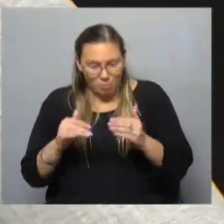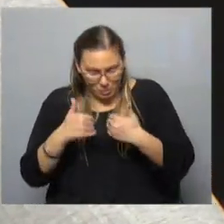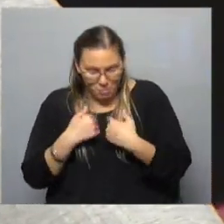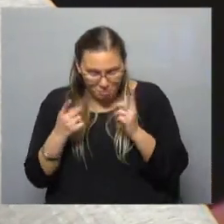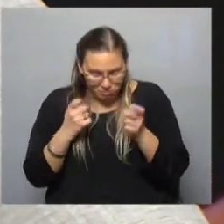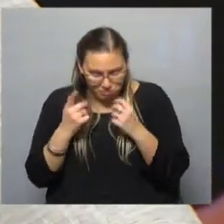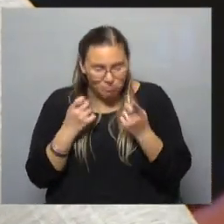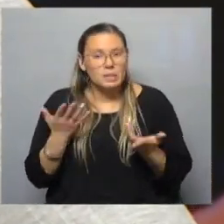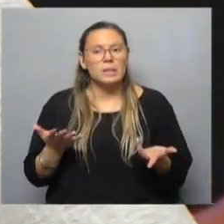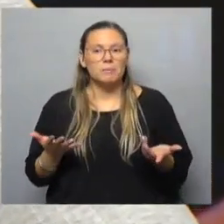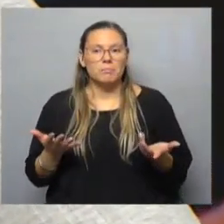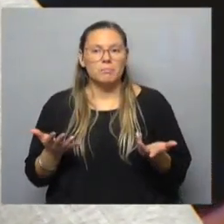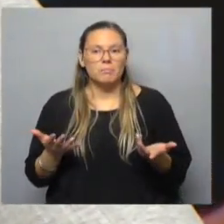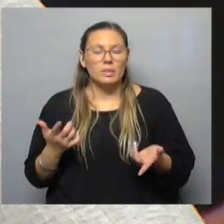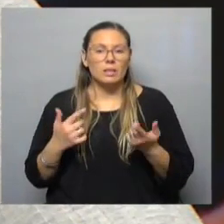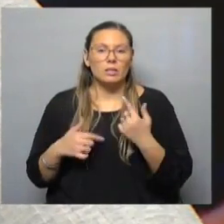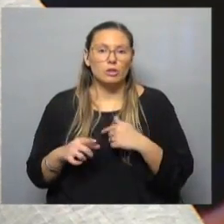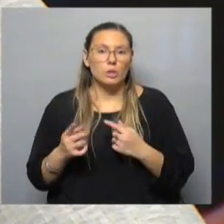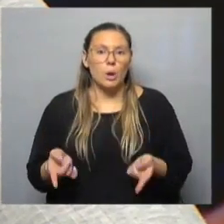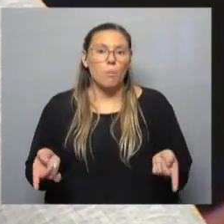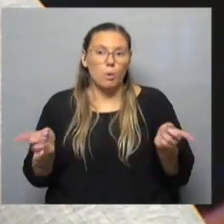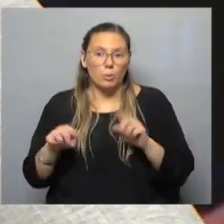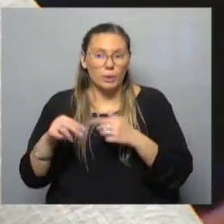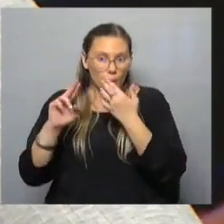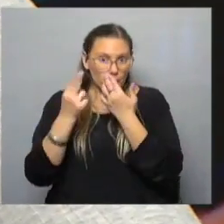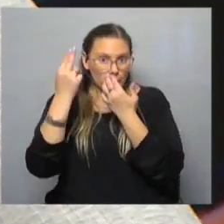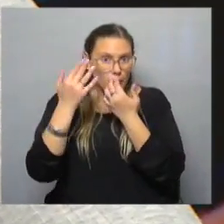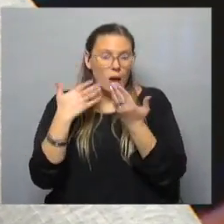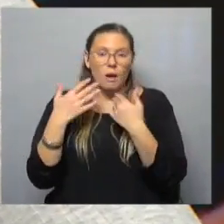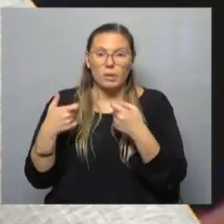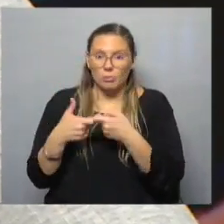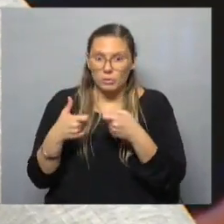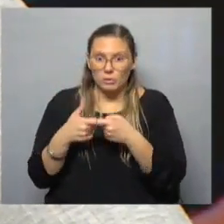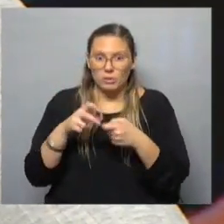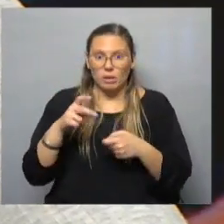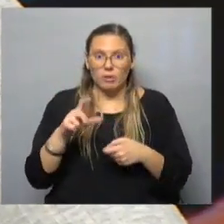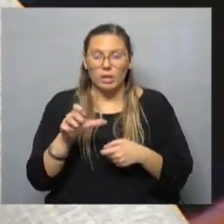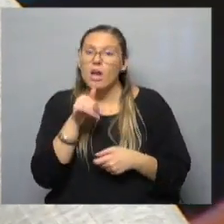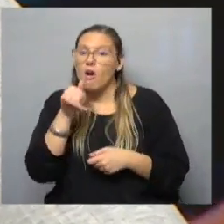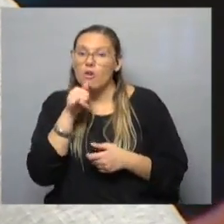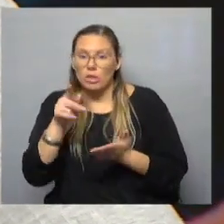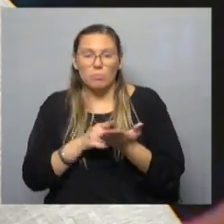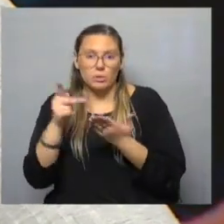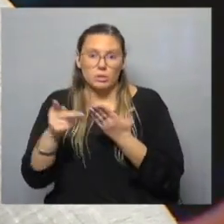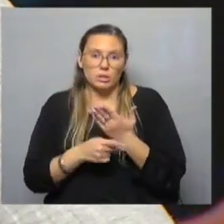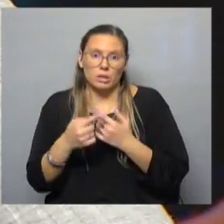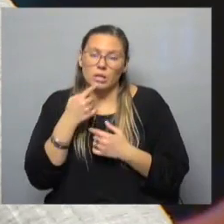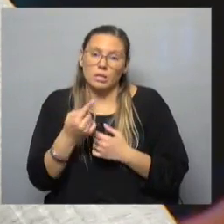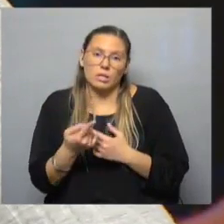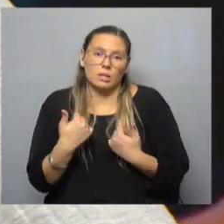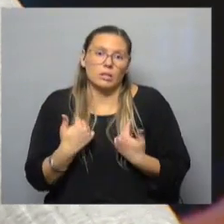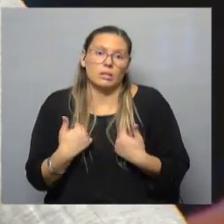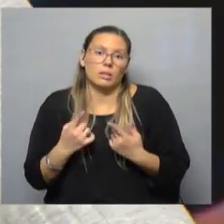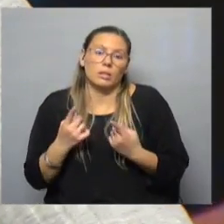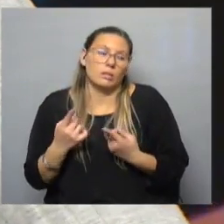también. Y bueno, tal, volví a Uruguay y hablé con mi socia, Vale, y le conté el proyecto y le dije, me parece que esto es algo que